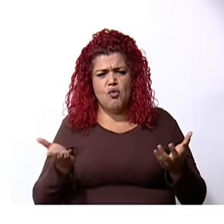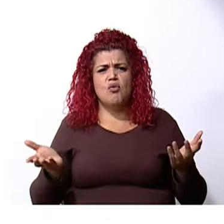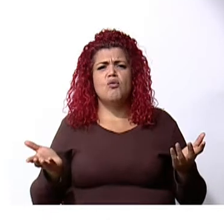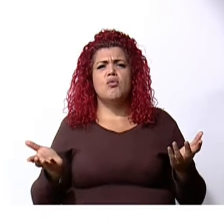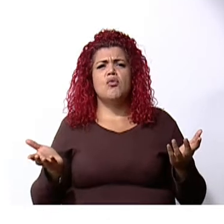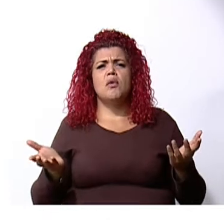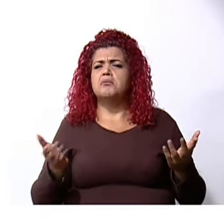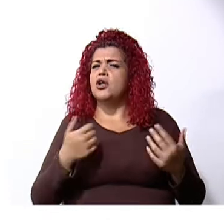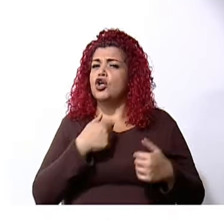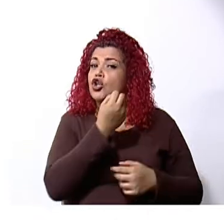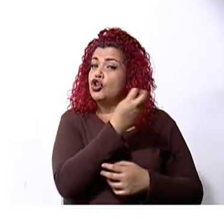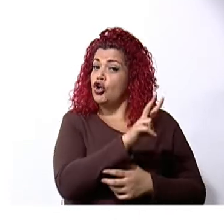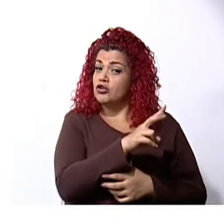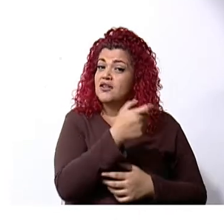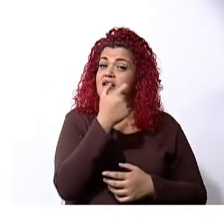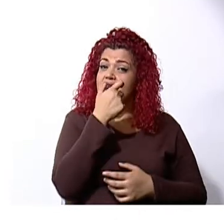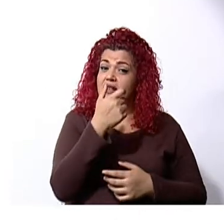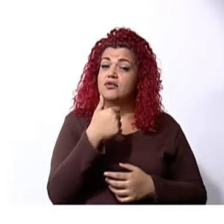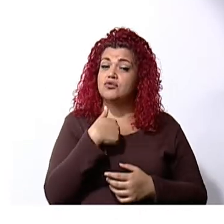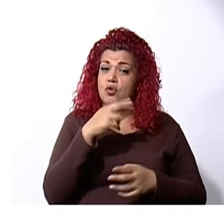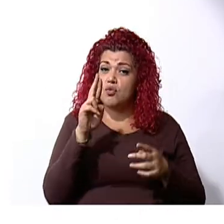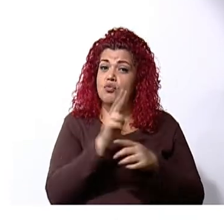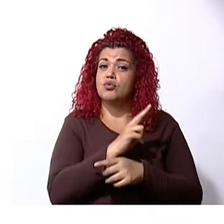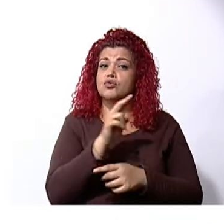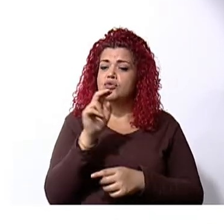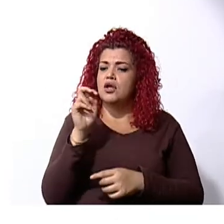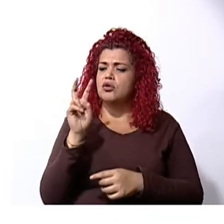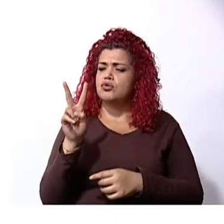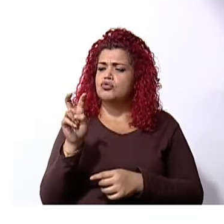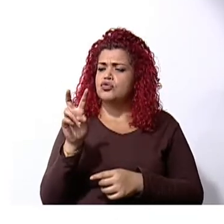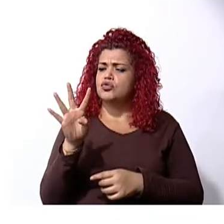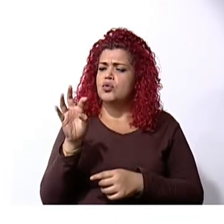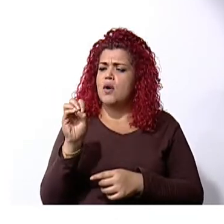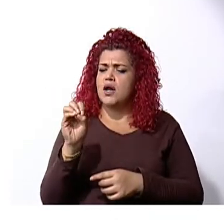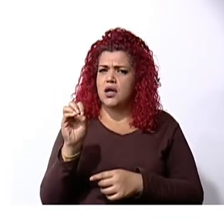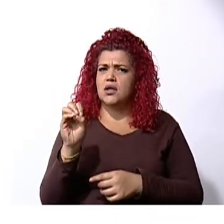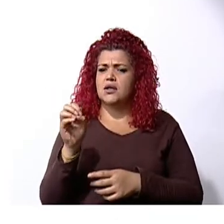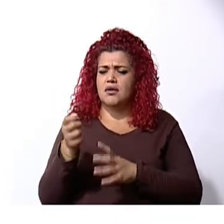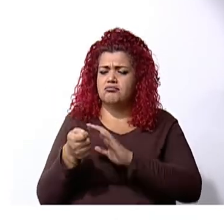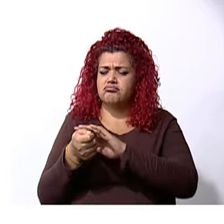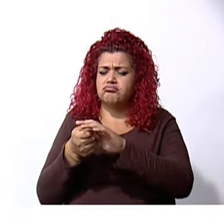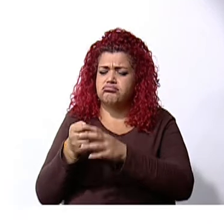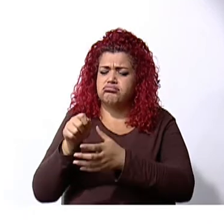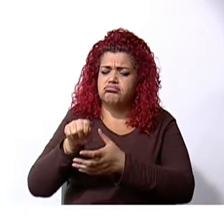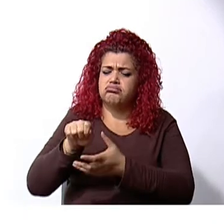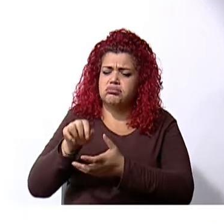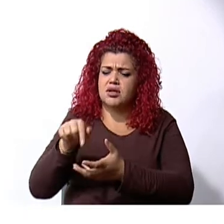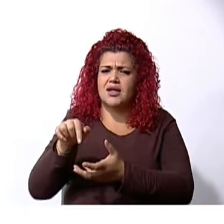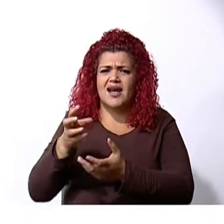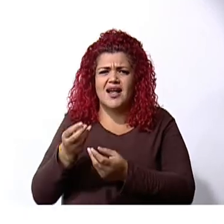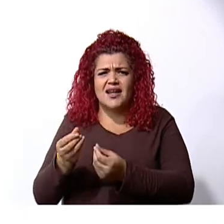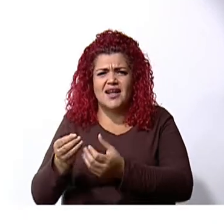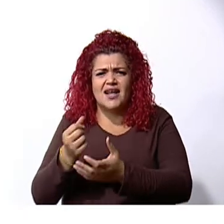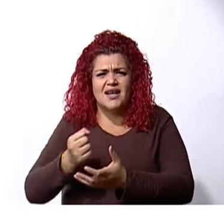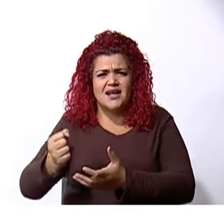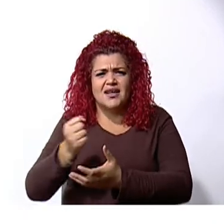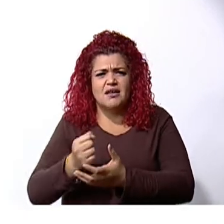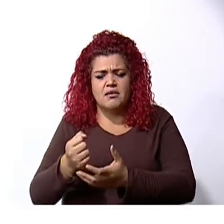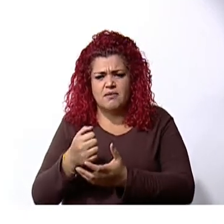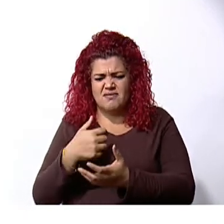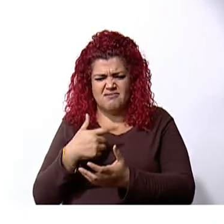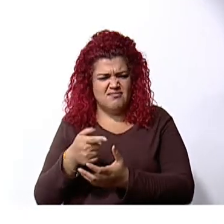Si para 12 galletas yo utilizo 240 gramos de harina, ¿cuánta harina necesitaría para